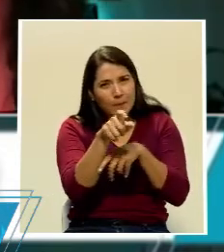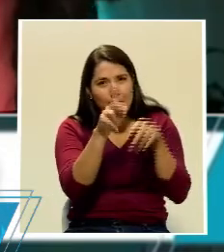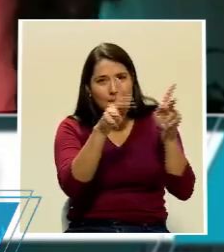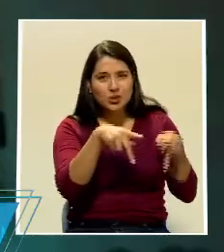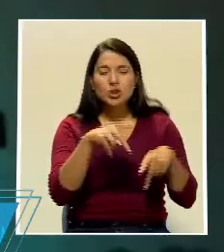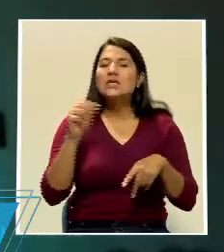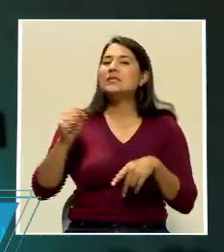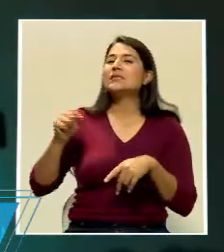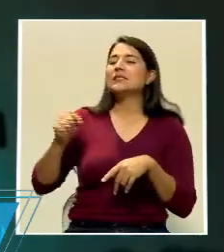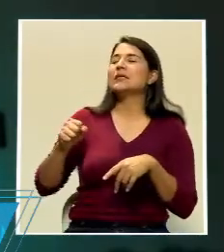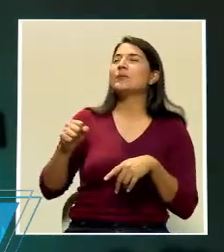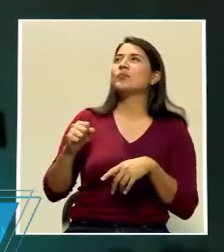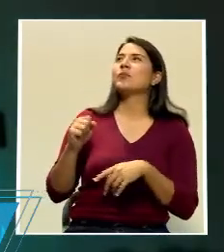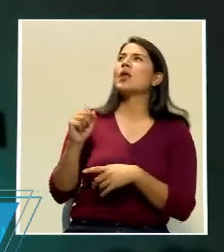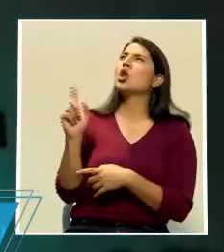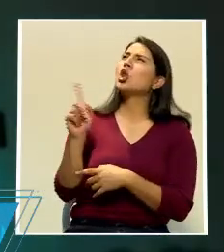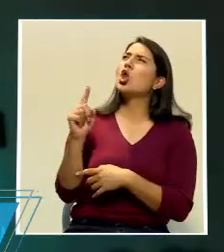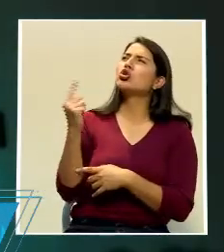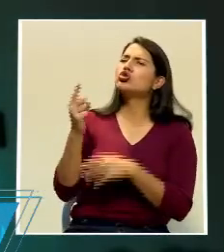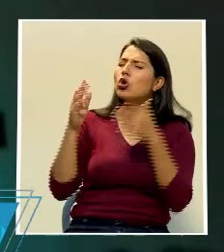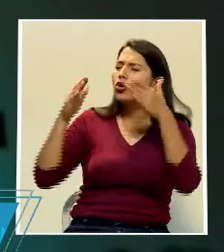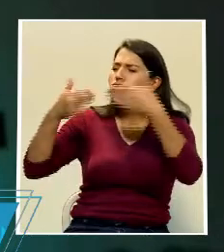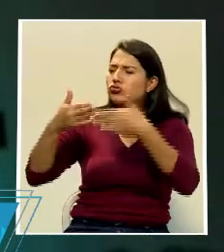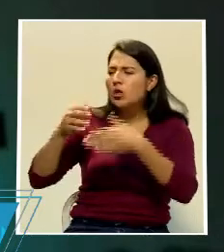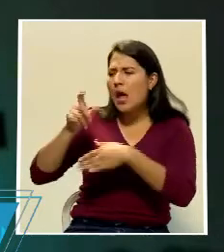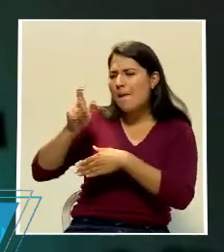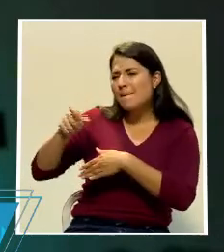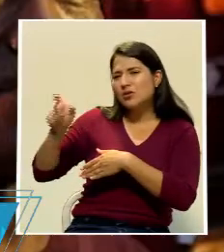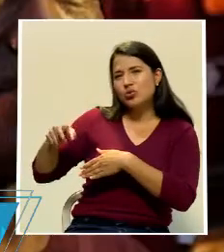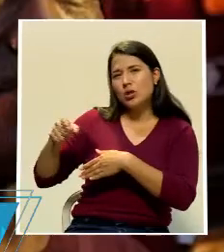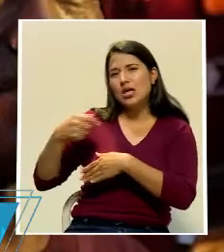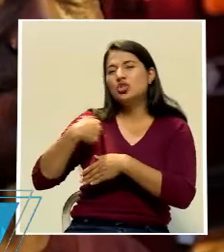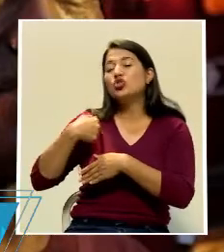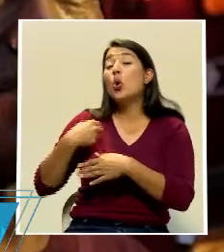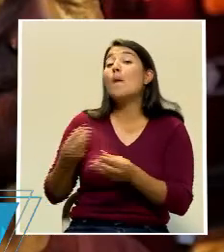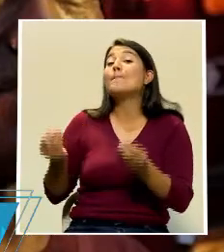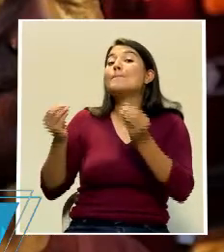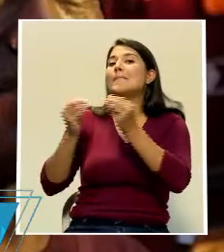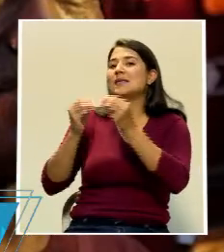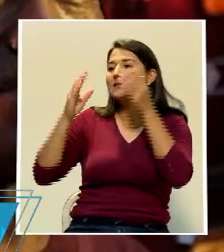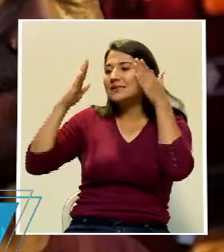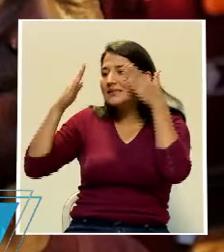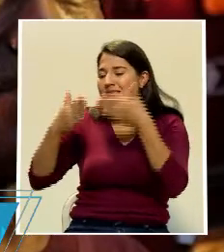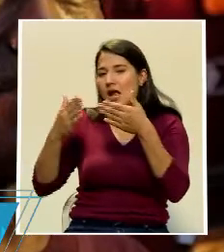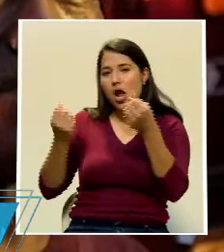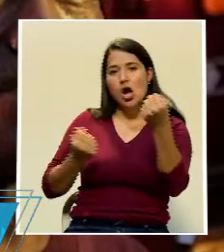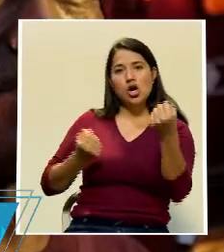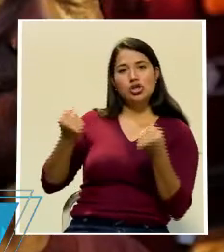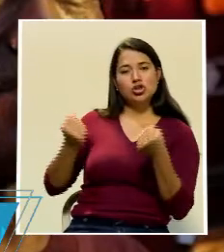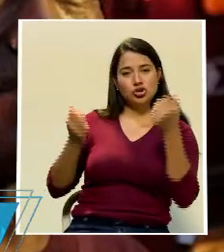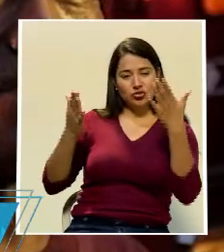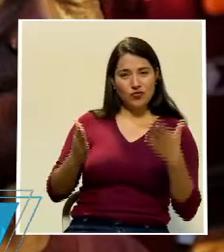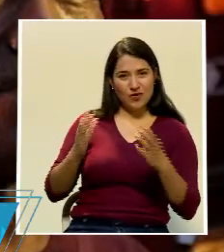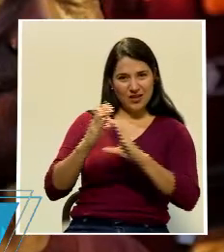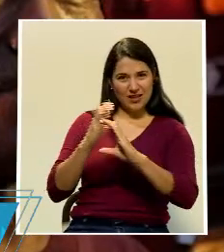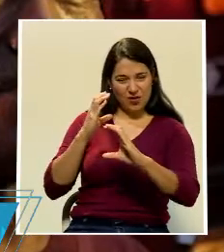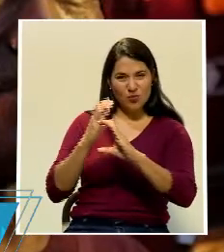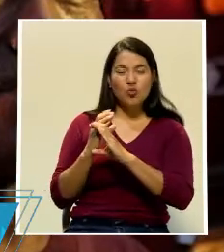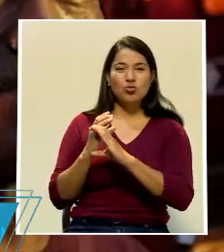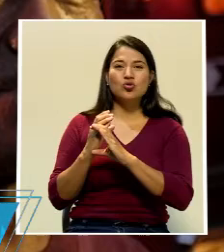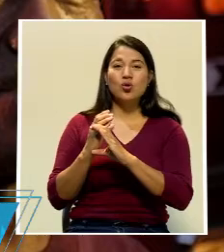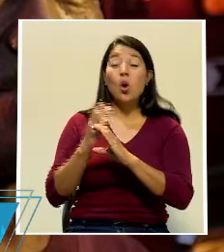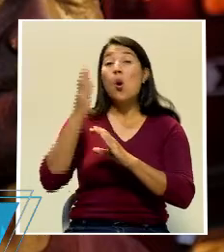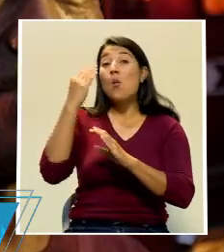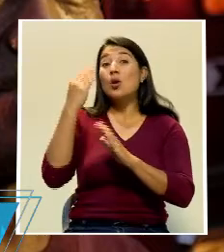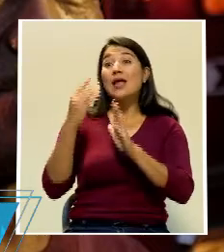Sí, más que la gente me enfoqué en los choferes de bus, porque uno a veces llega con un tema fotográfico como con cierta